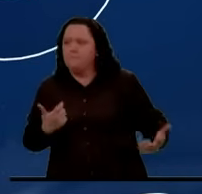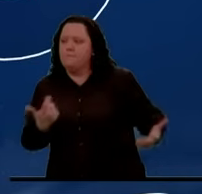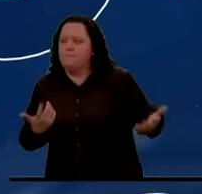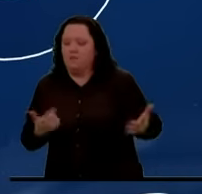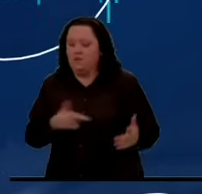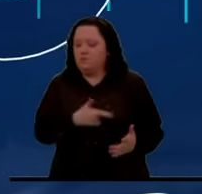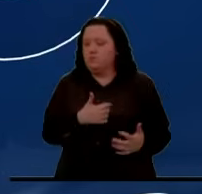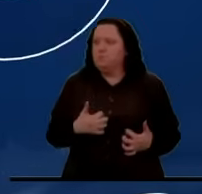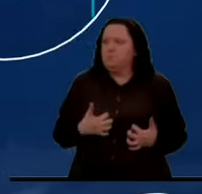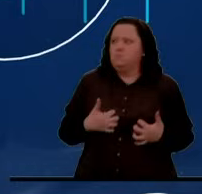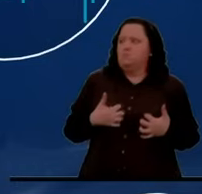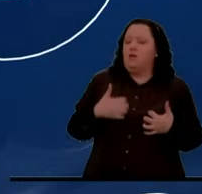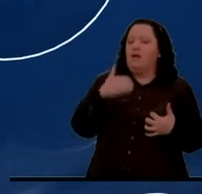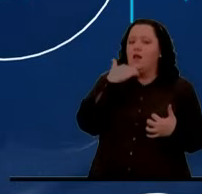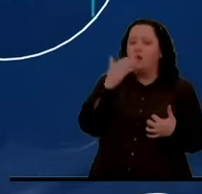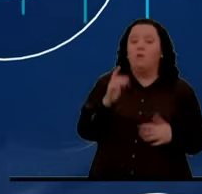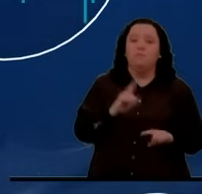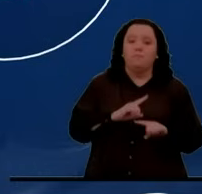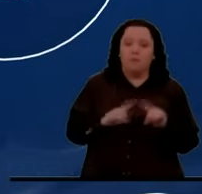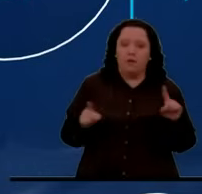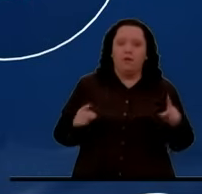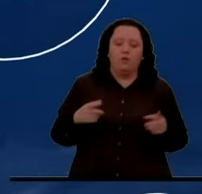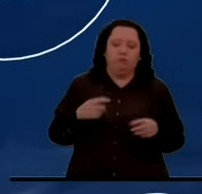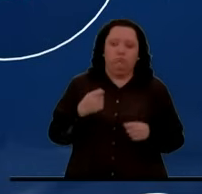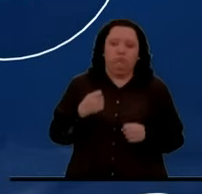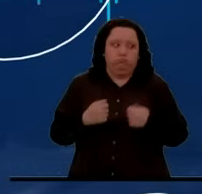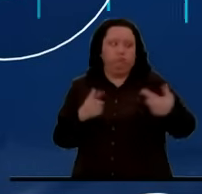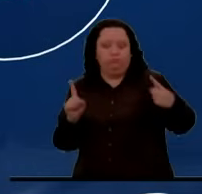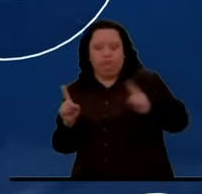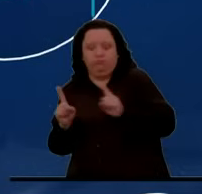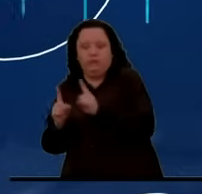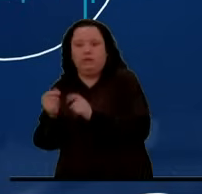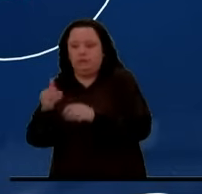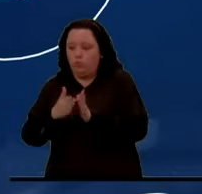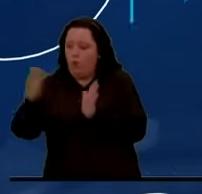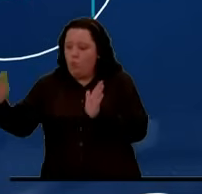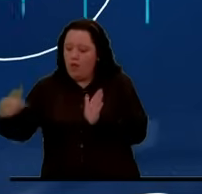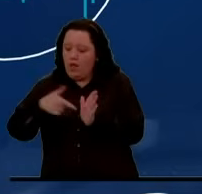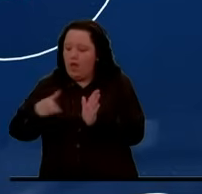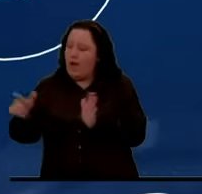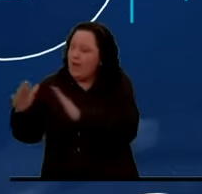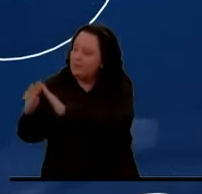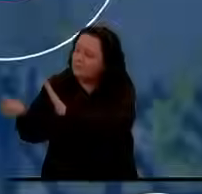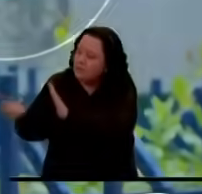intimide un poco. A pesar de eso, el sujeto me persiguió casi una cuadra hasta casi mi casa.